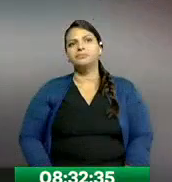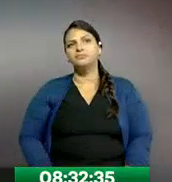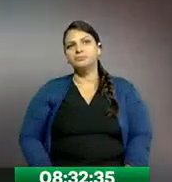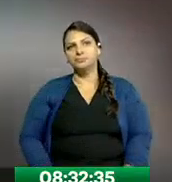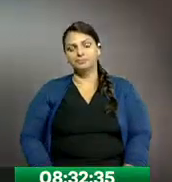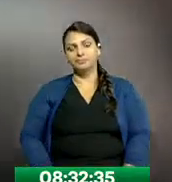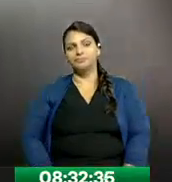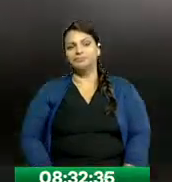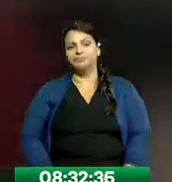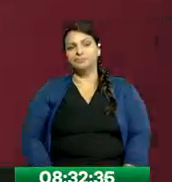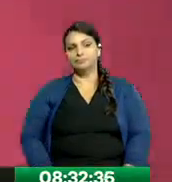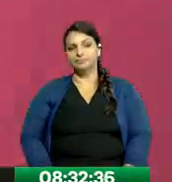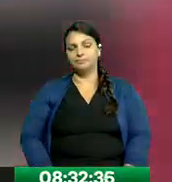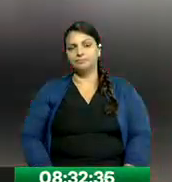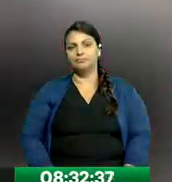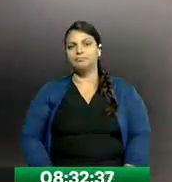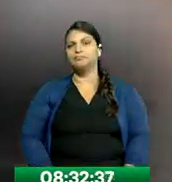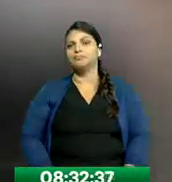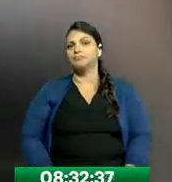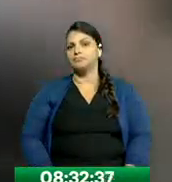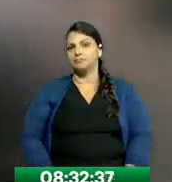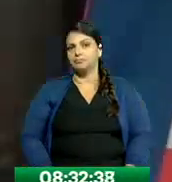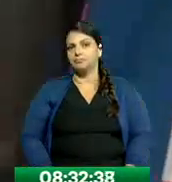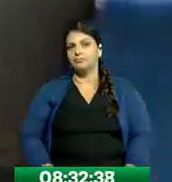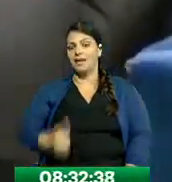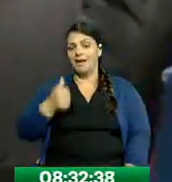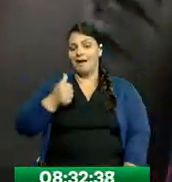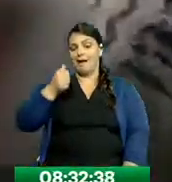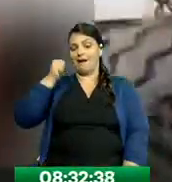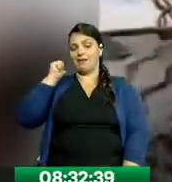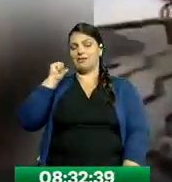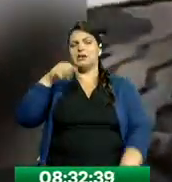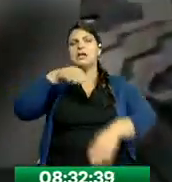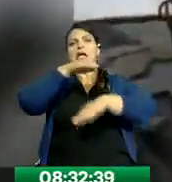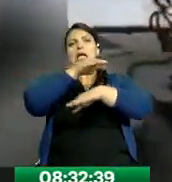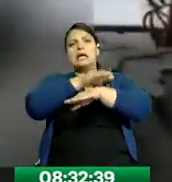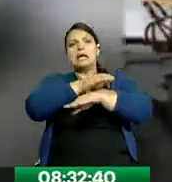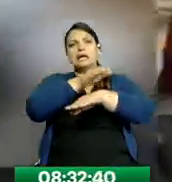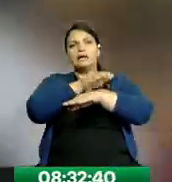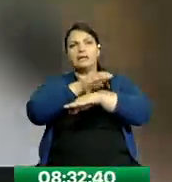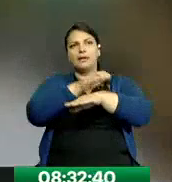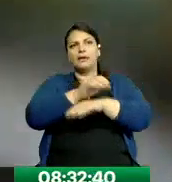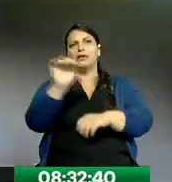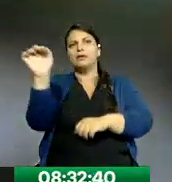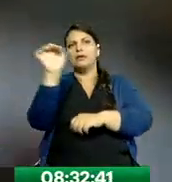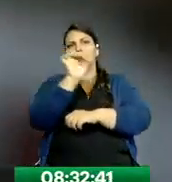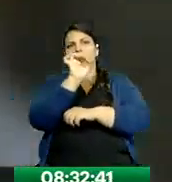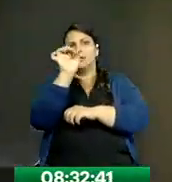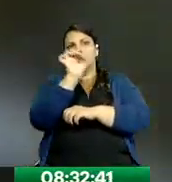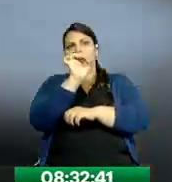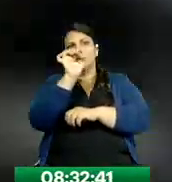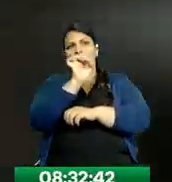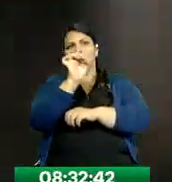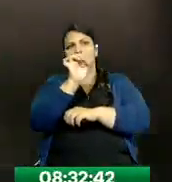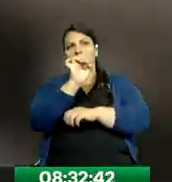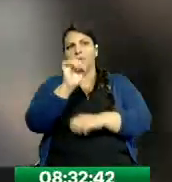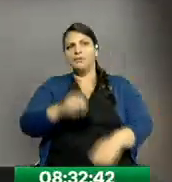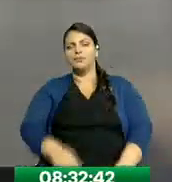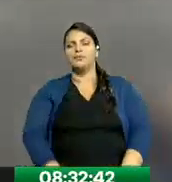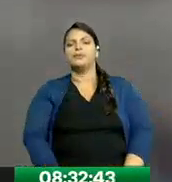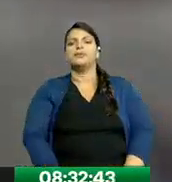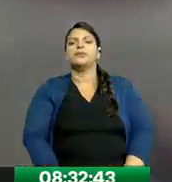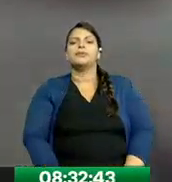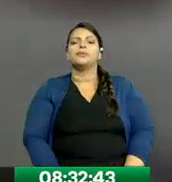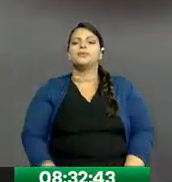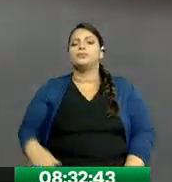Mientras, en horas de la tarde de este 1 de enero, dos vehículos similares se impactaron en las calles Chile y